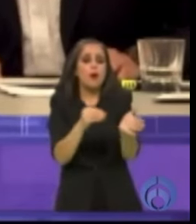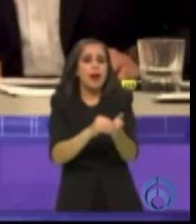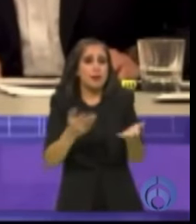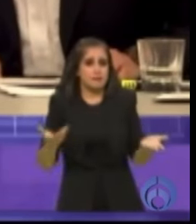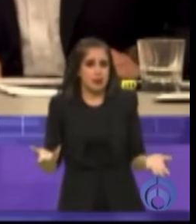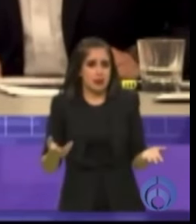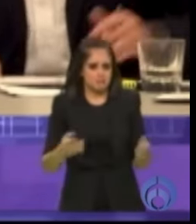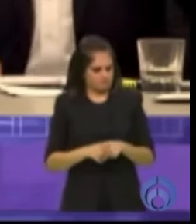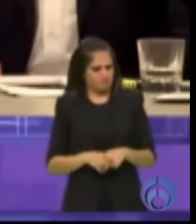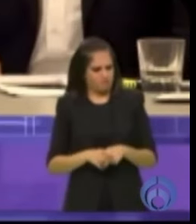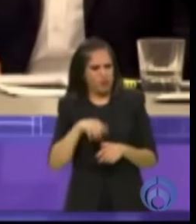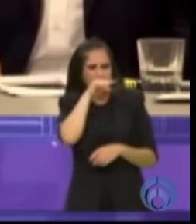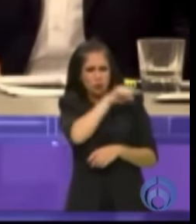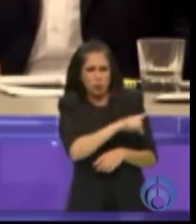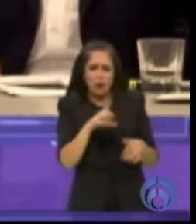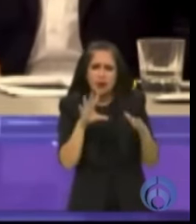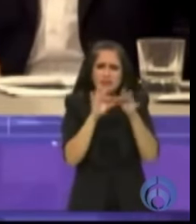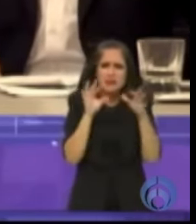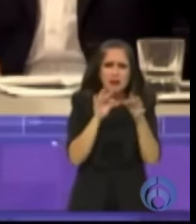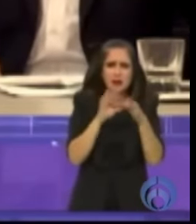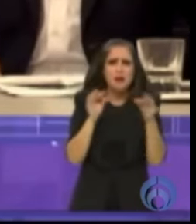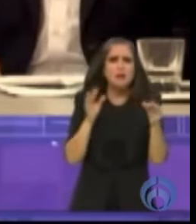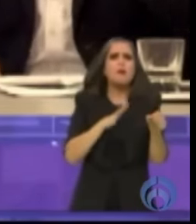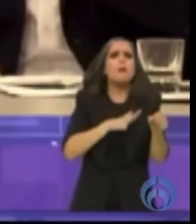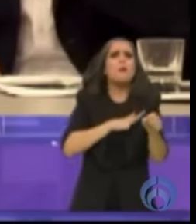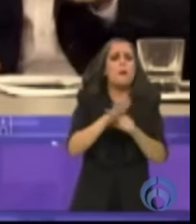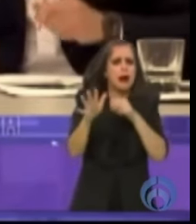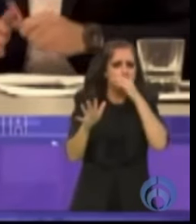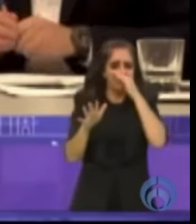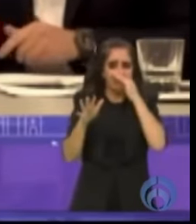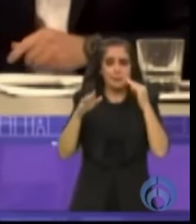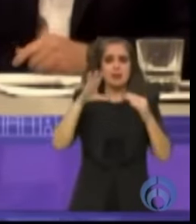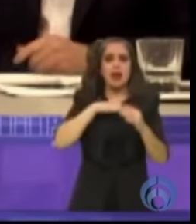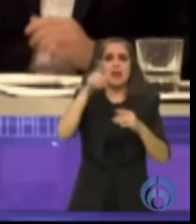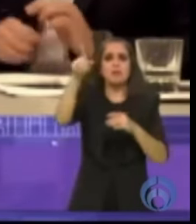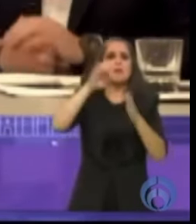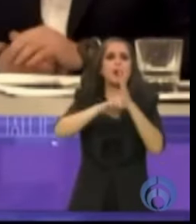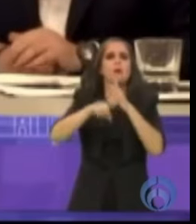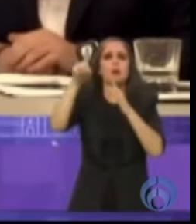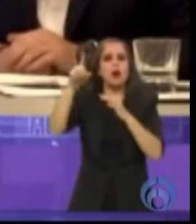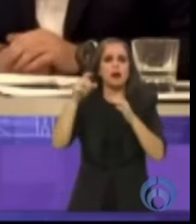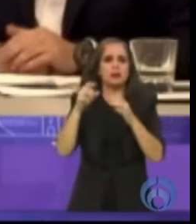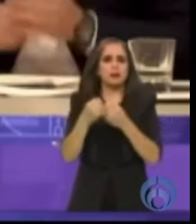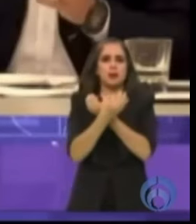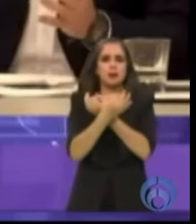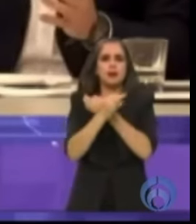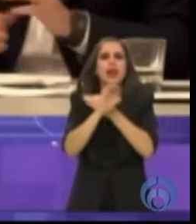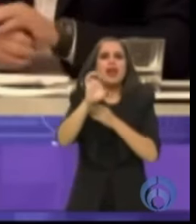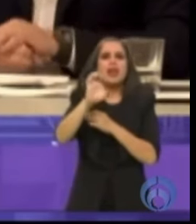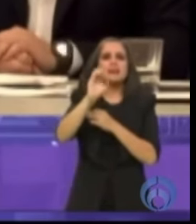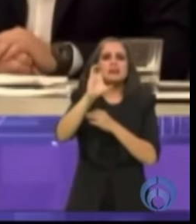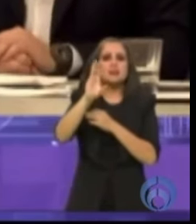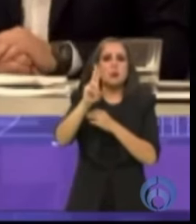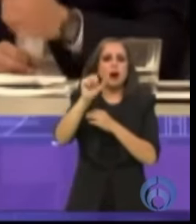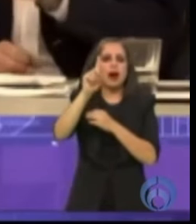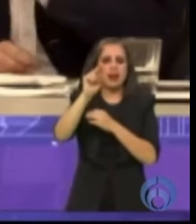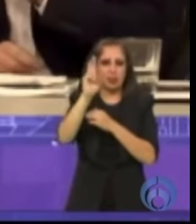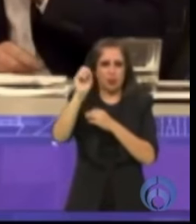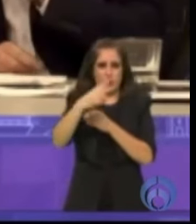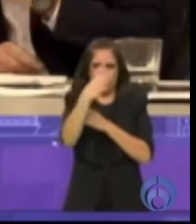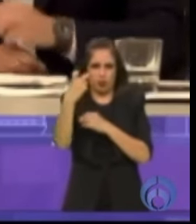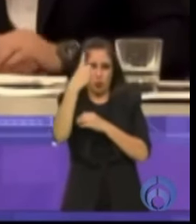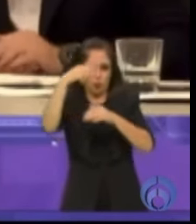forma concreta a Brugada las deficiencias, pero además que Brugada